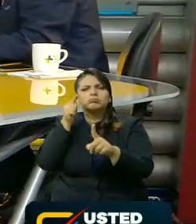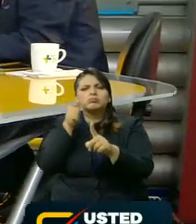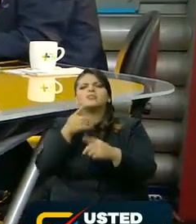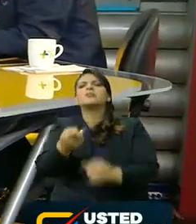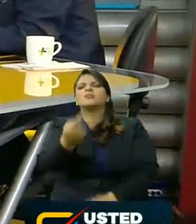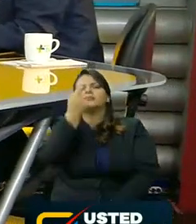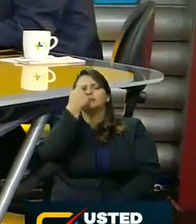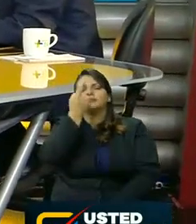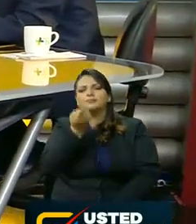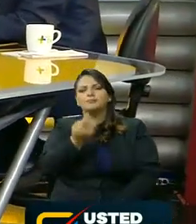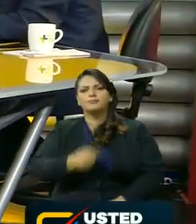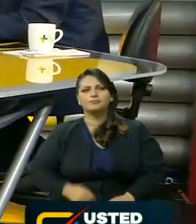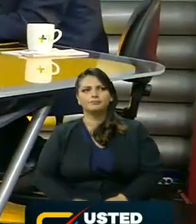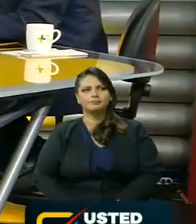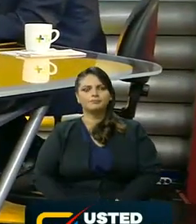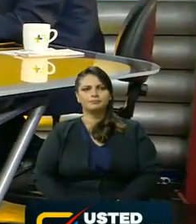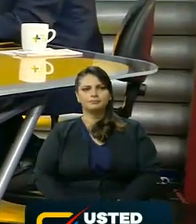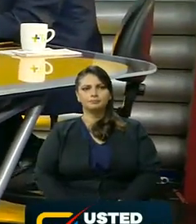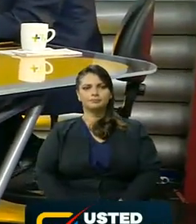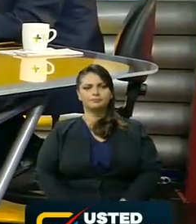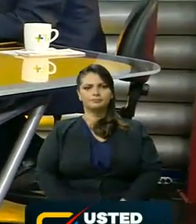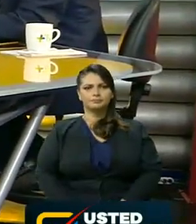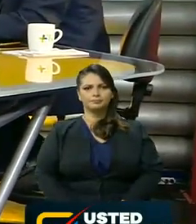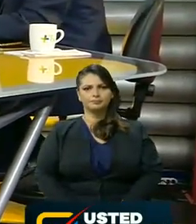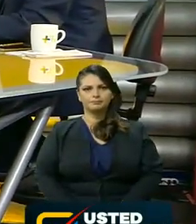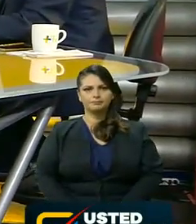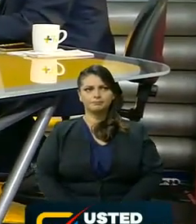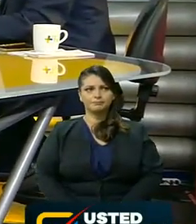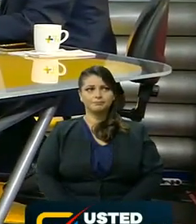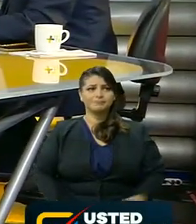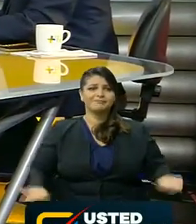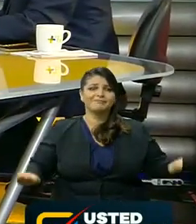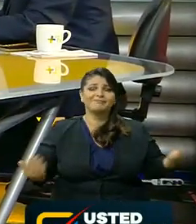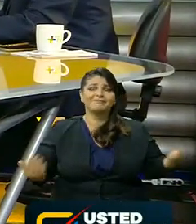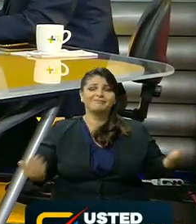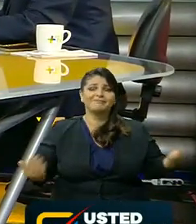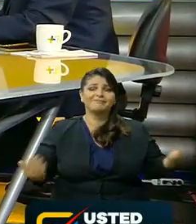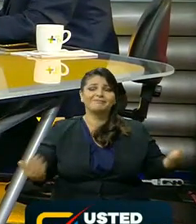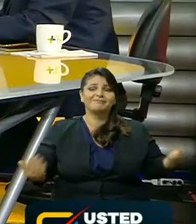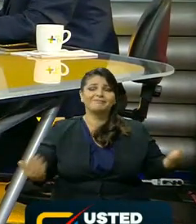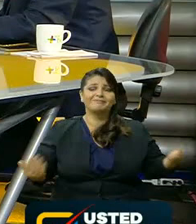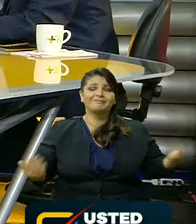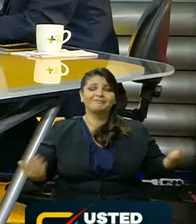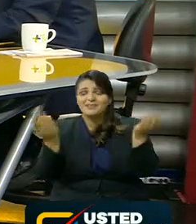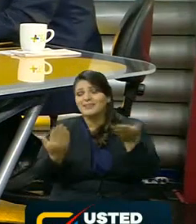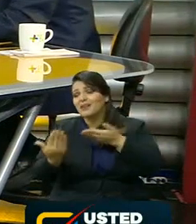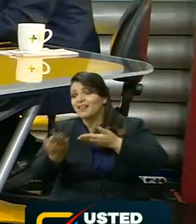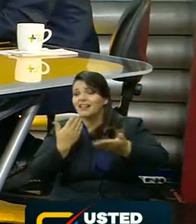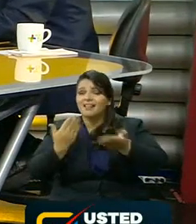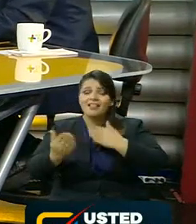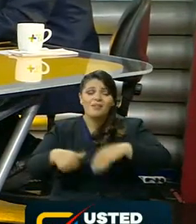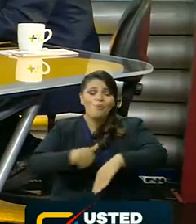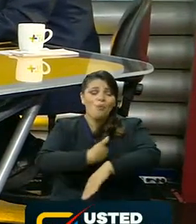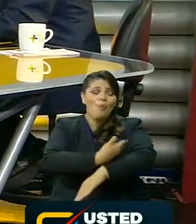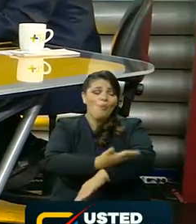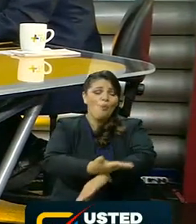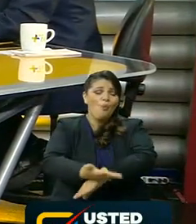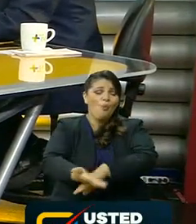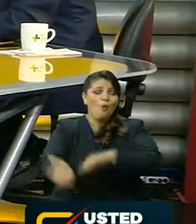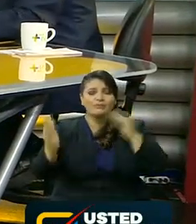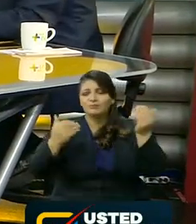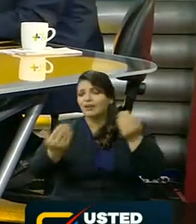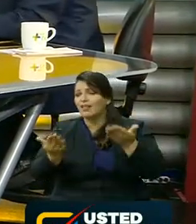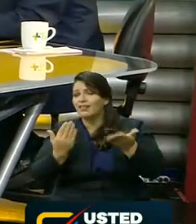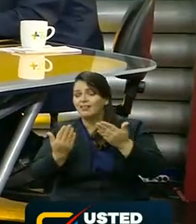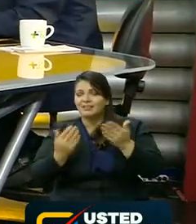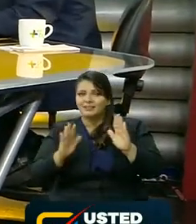sí, no es un problema ideológico, que es un tema para discutir el día largo. Ya no hay ideología que valga. Derecha